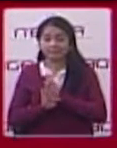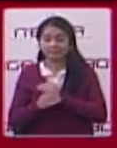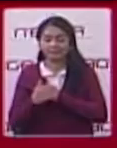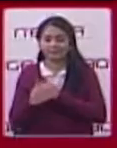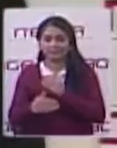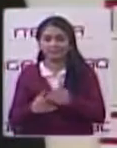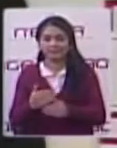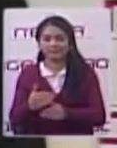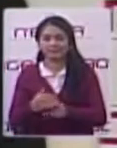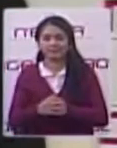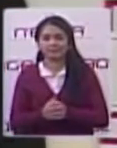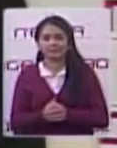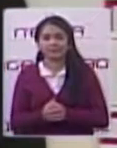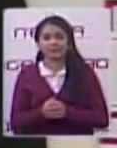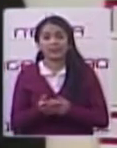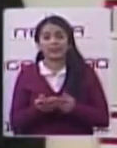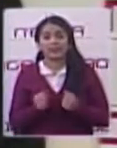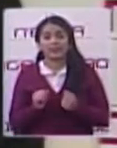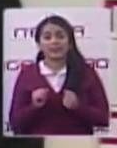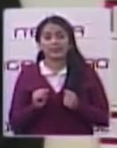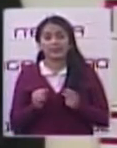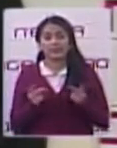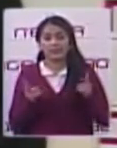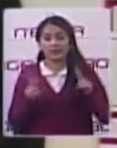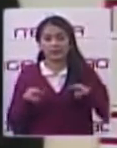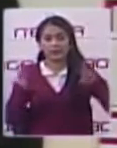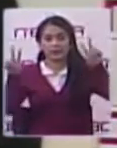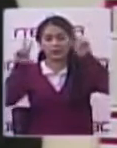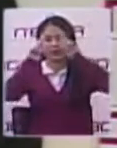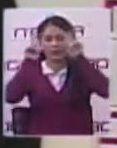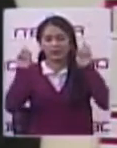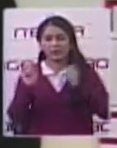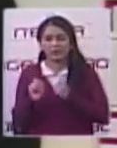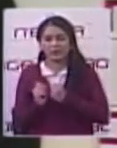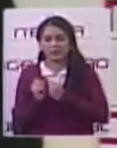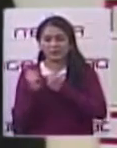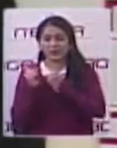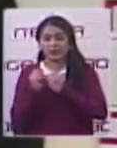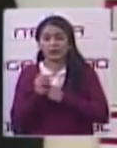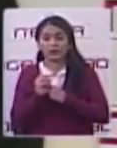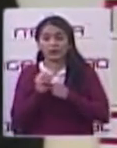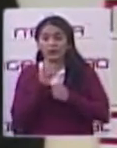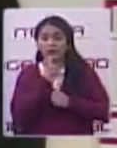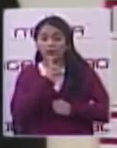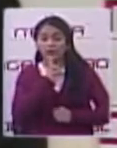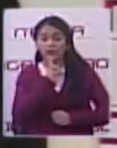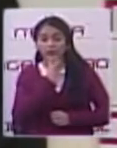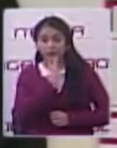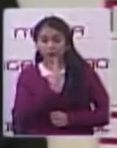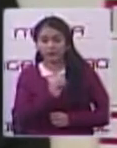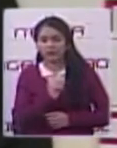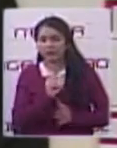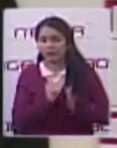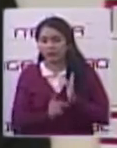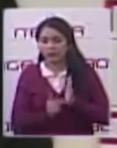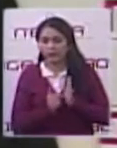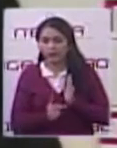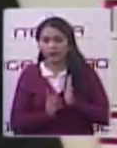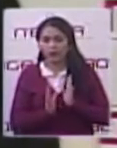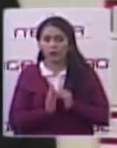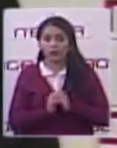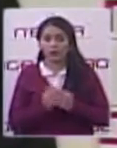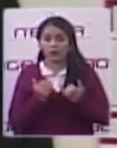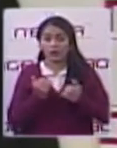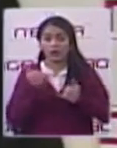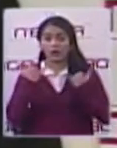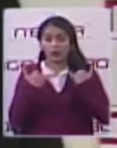privado. Y vemos también en términos de inmigración, en términos de oportunidades en Estados Unidos, que justamente por el hecho de que Donald